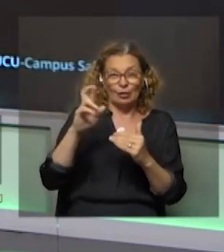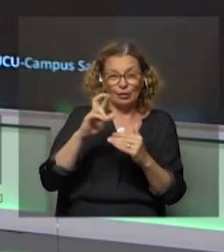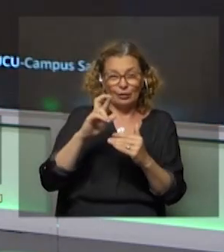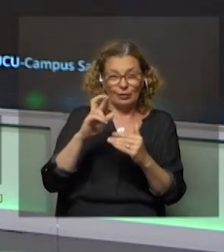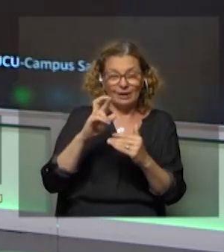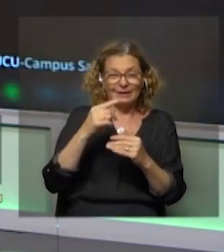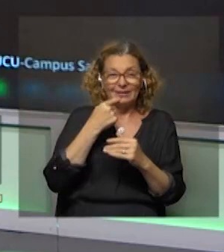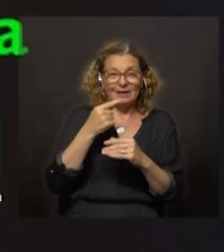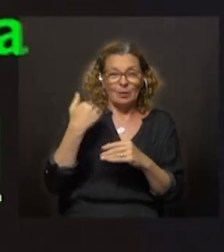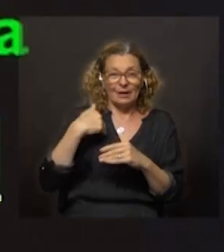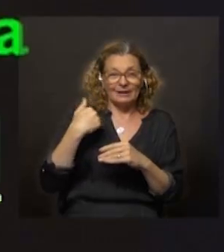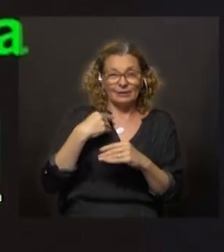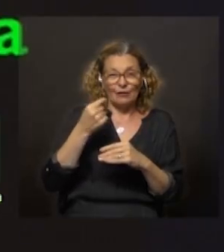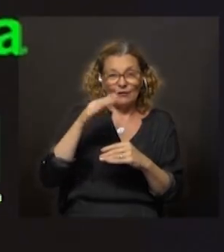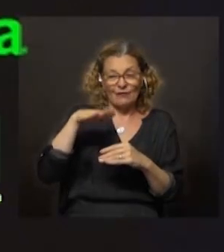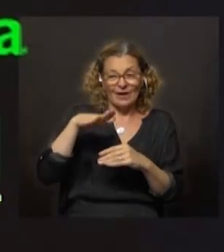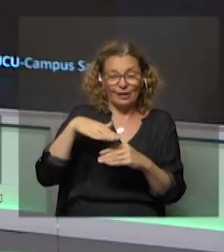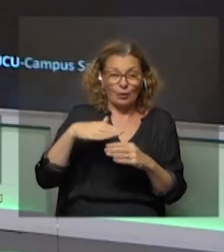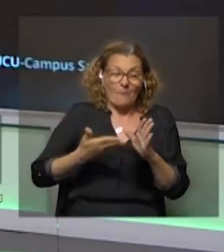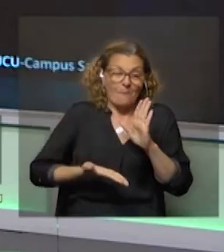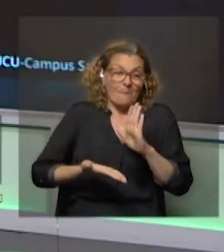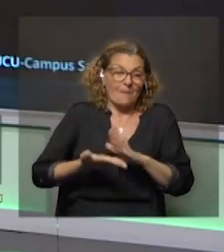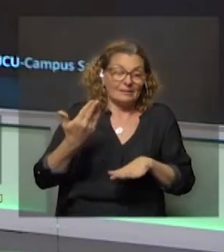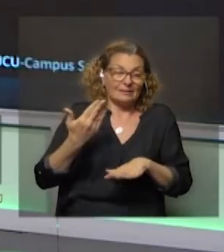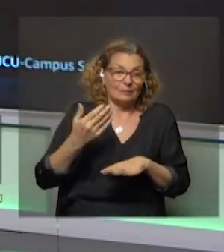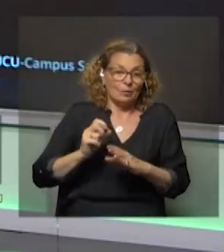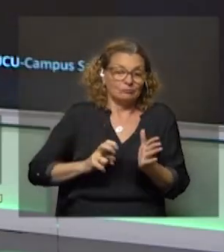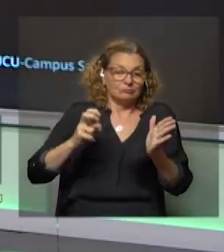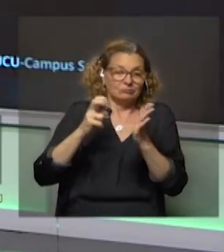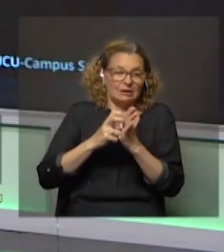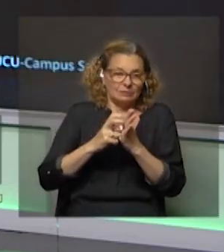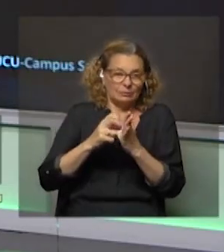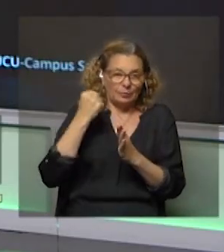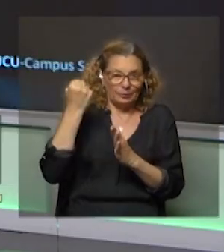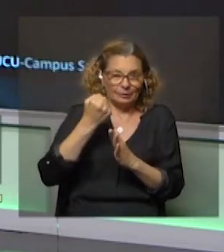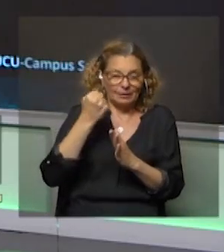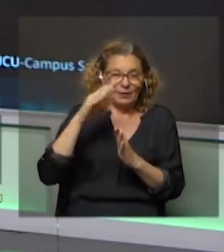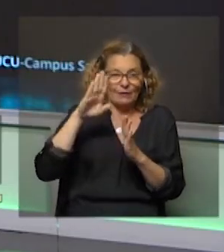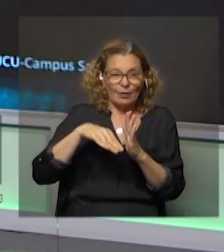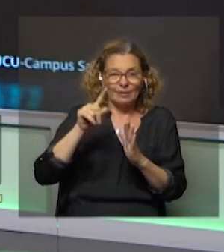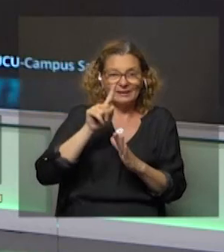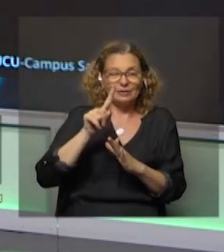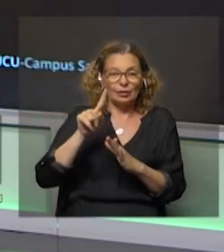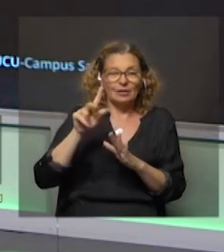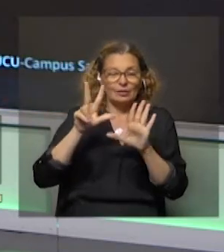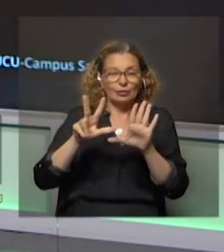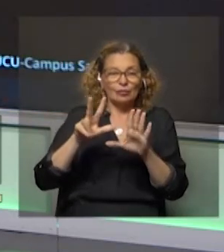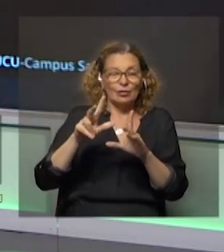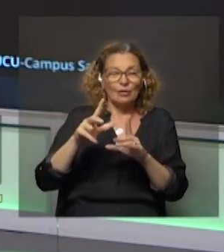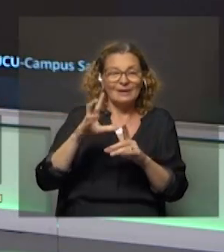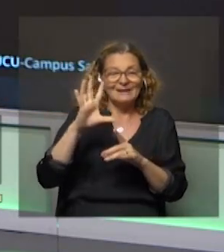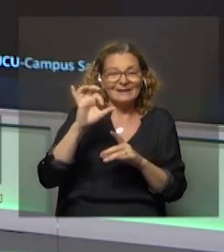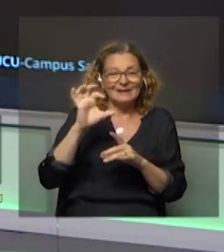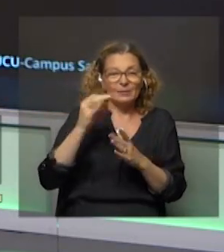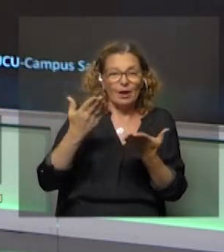discutimos recién en Argentina eso abarató todavía porque fue un salto muy abrupto Y si bien bajó hasta 118 en la medición de septiembre